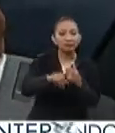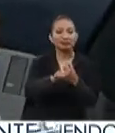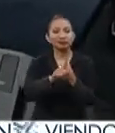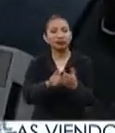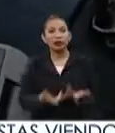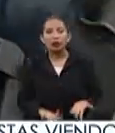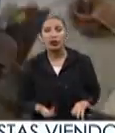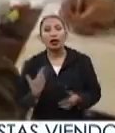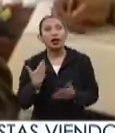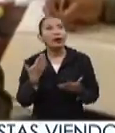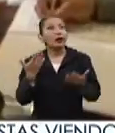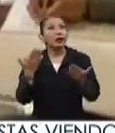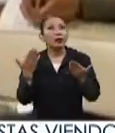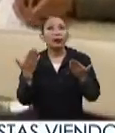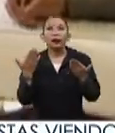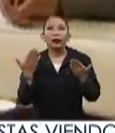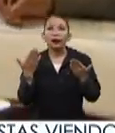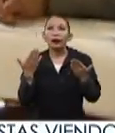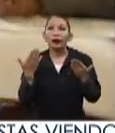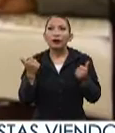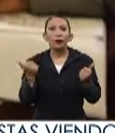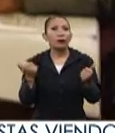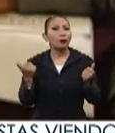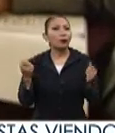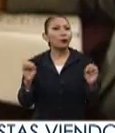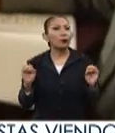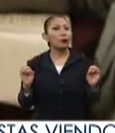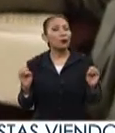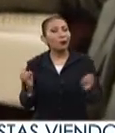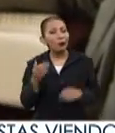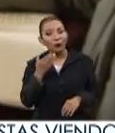problema. No hay un